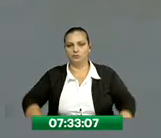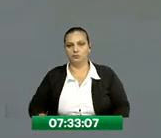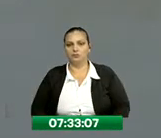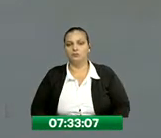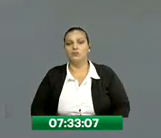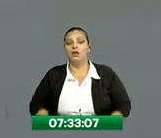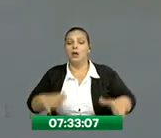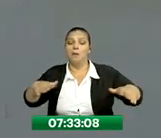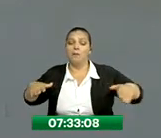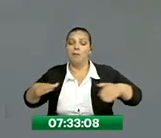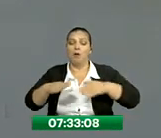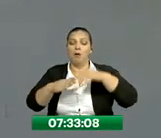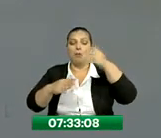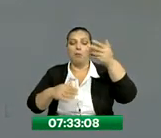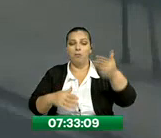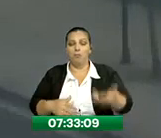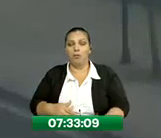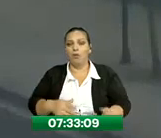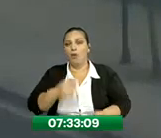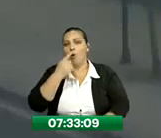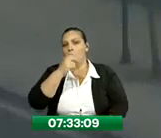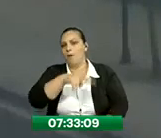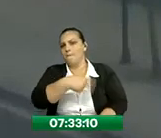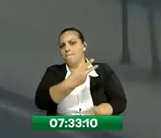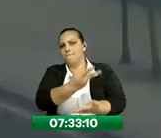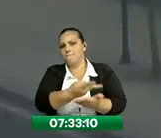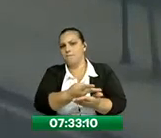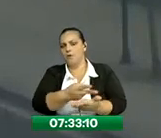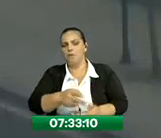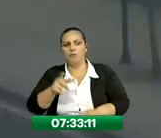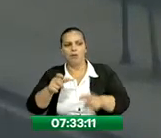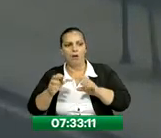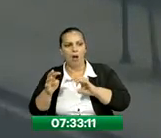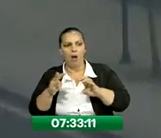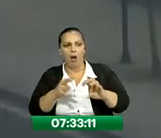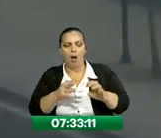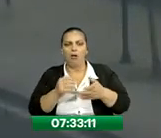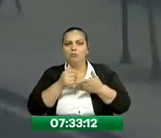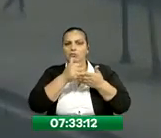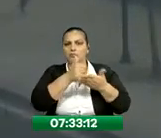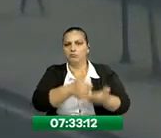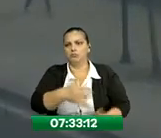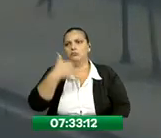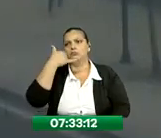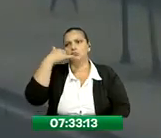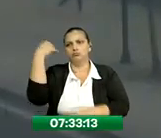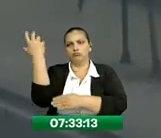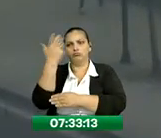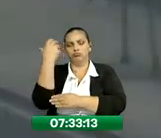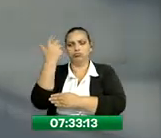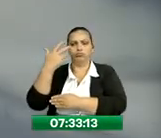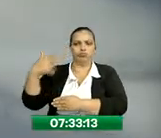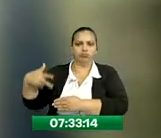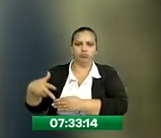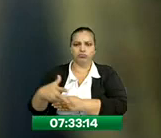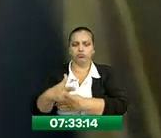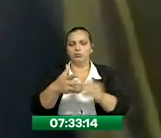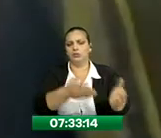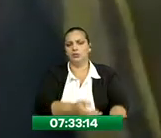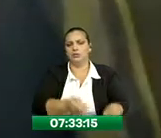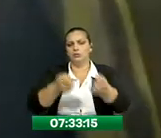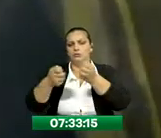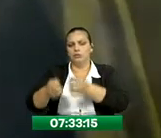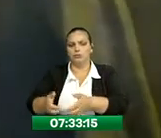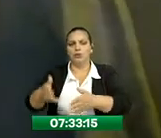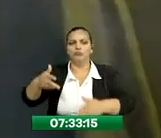transeúntes hasta el arribo de la ambulancia, mientras que el carro involucrado fue retenido por los agentes de tránsito.